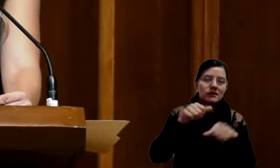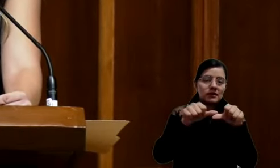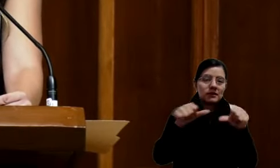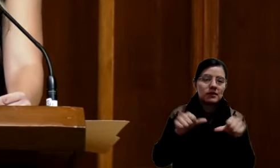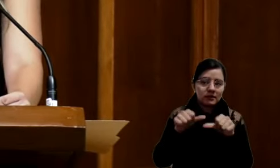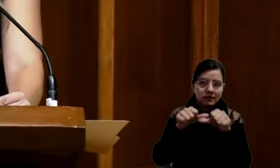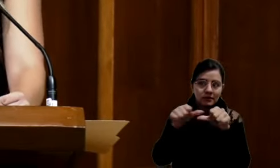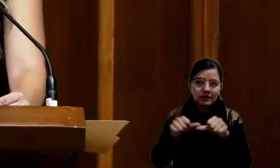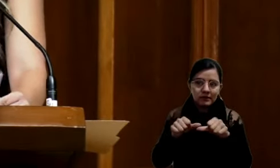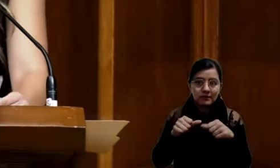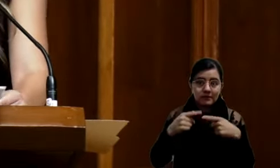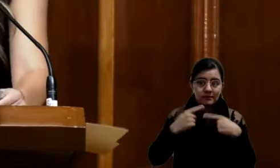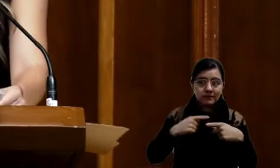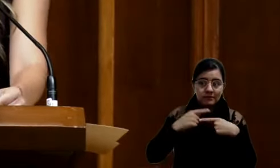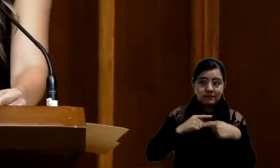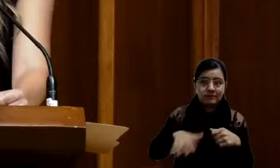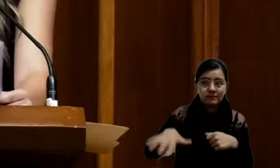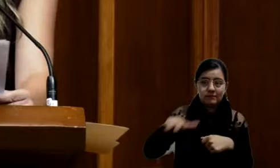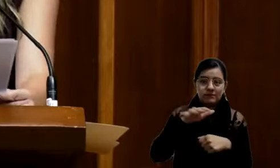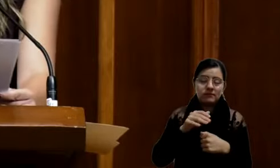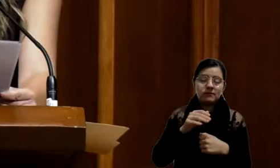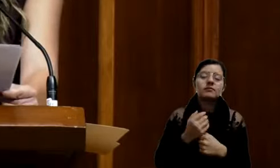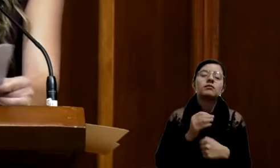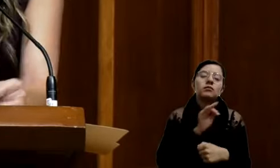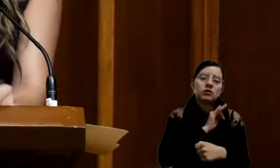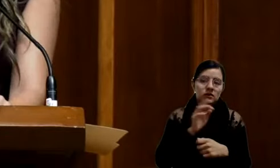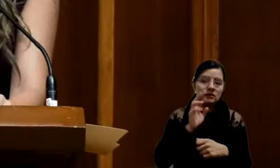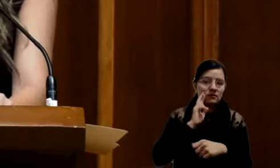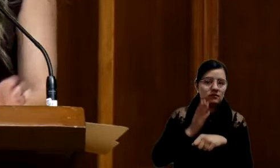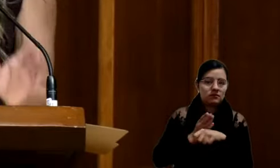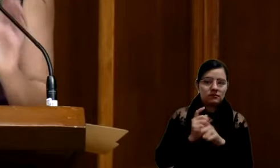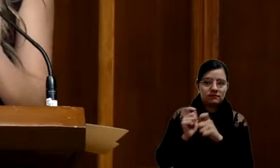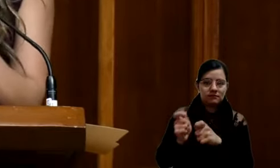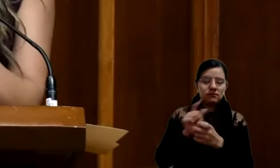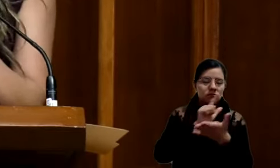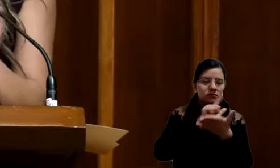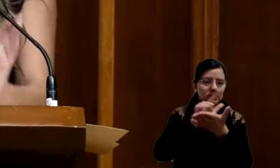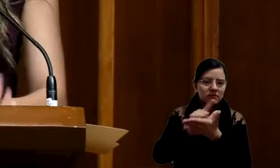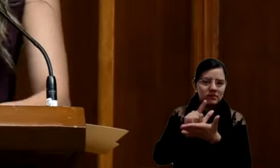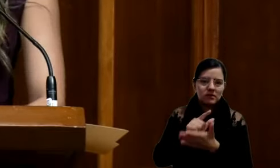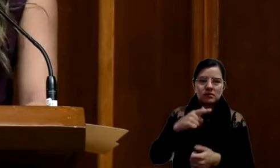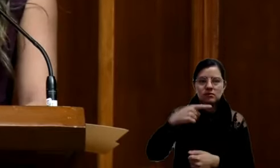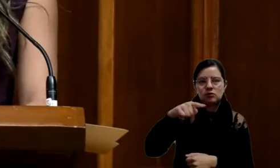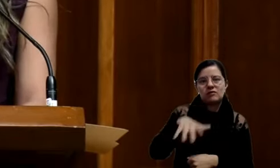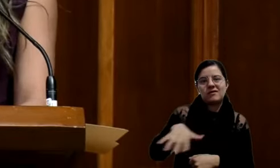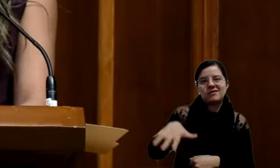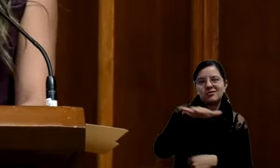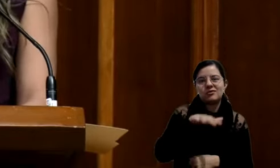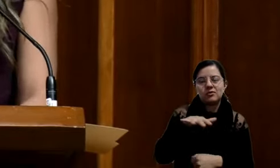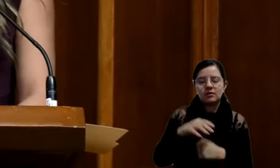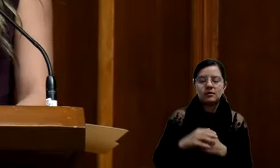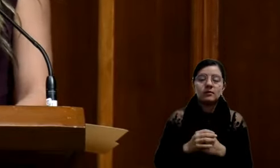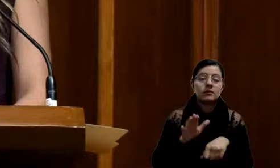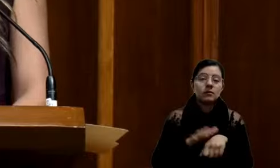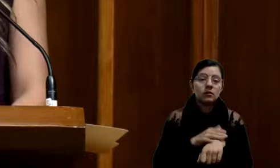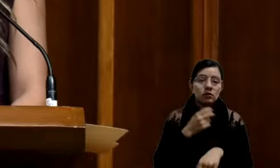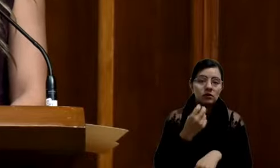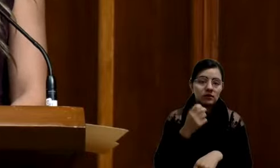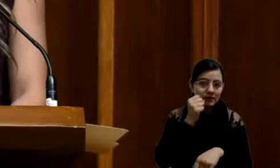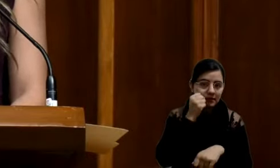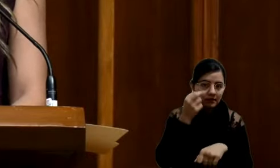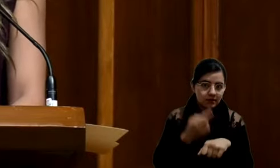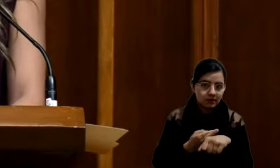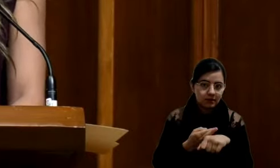la tarea de preservar y limpiar nuestro entorno. En razón de ello, señor secretario, a nombre